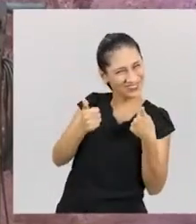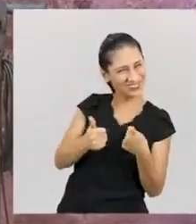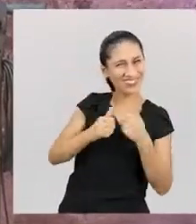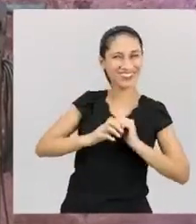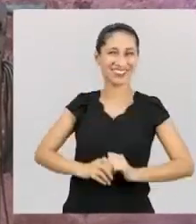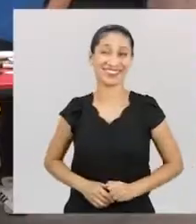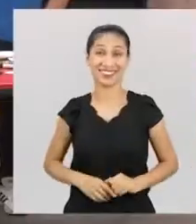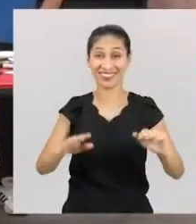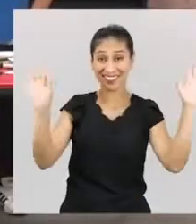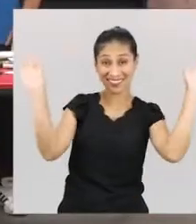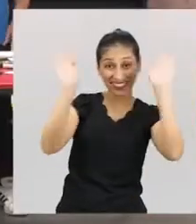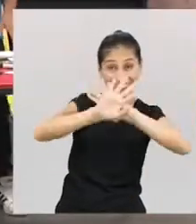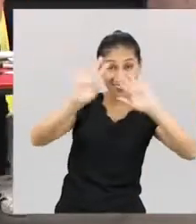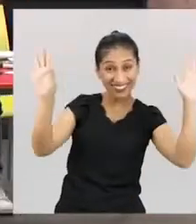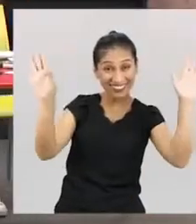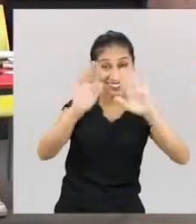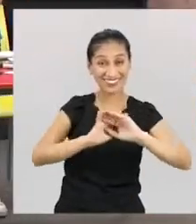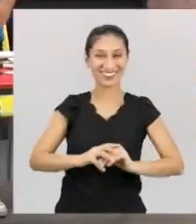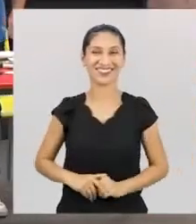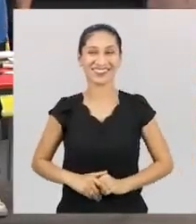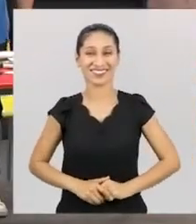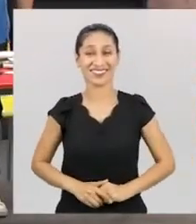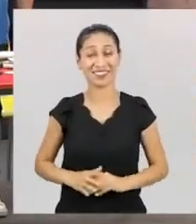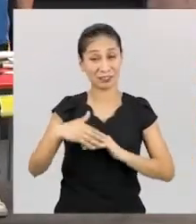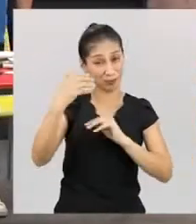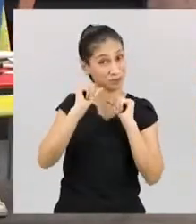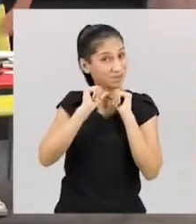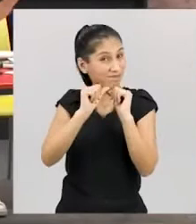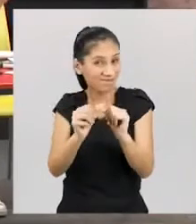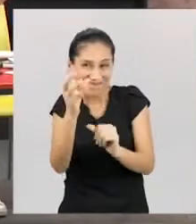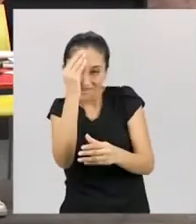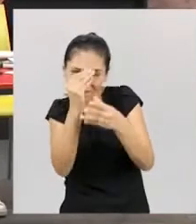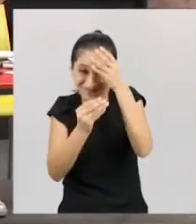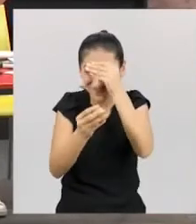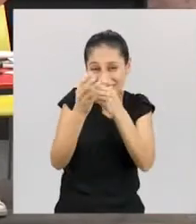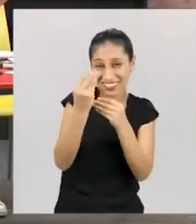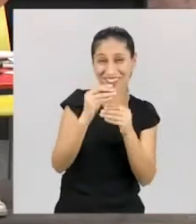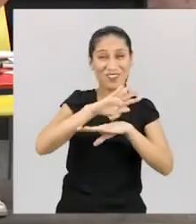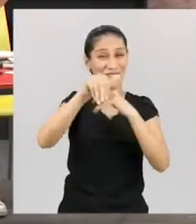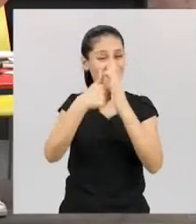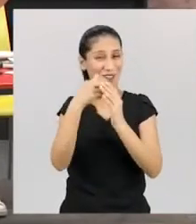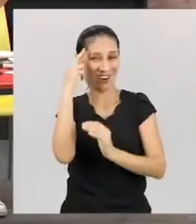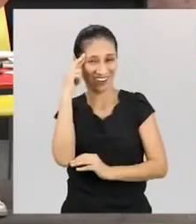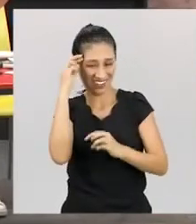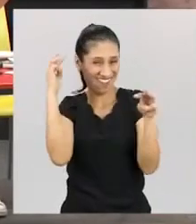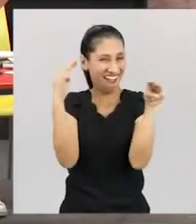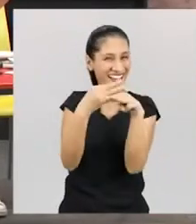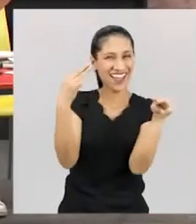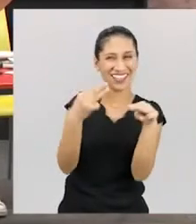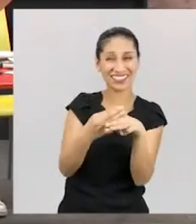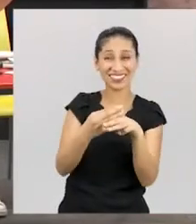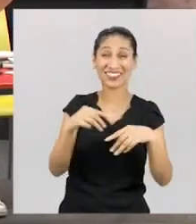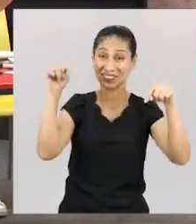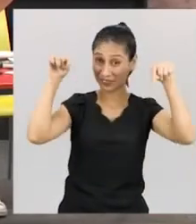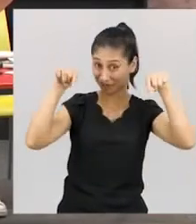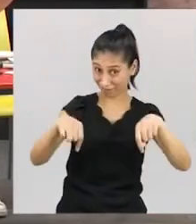¡Excelente, Julia! Nos vemos en el siguiente programa para seguir aprendiendo sobre el fascinante mundo de las